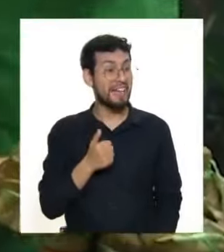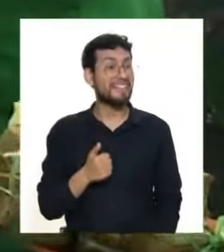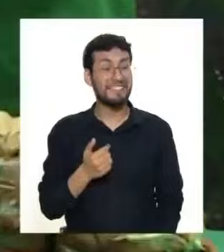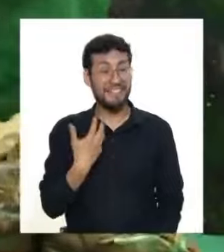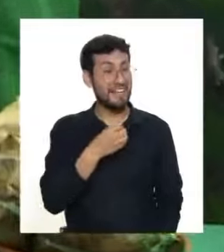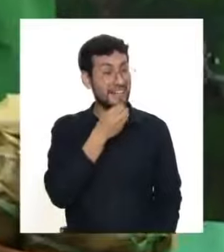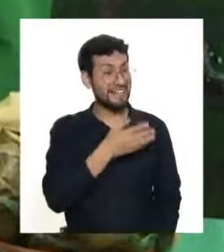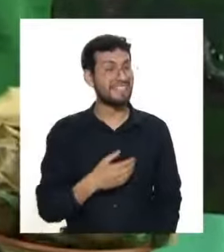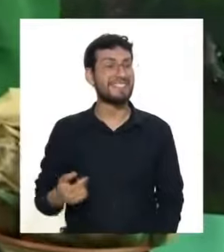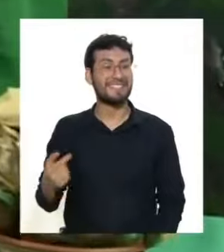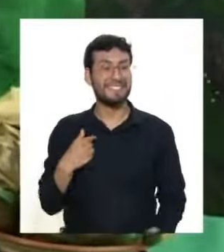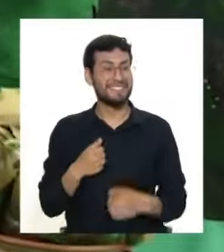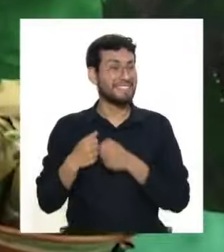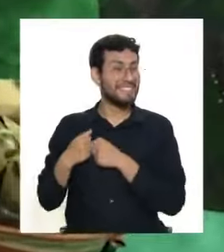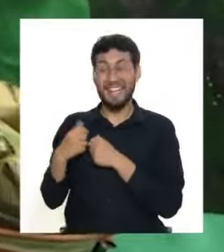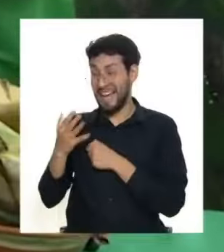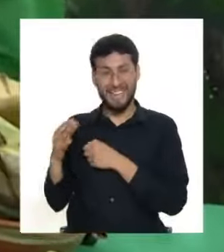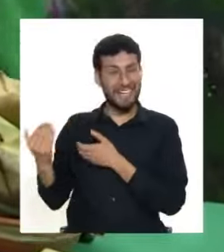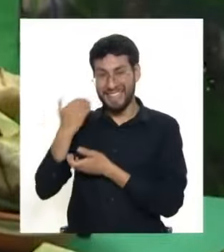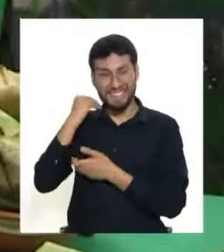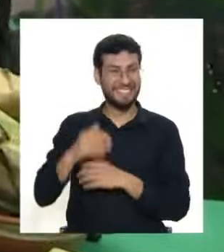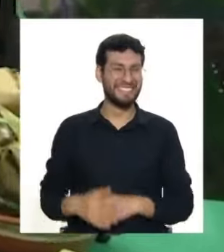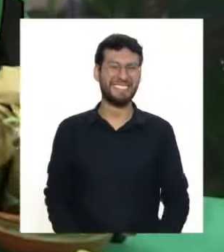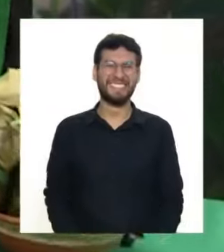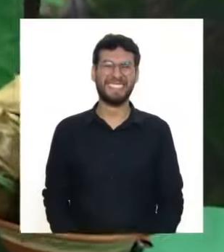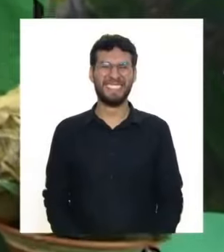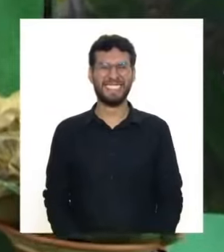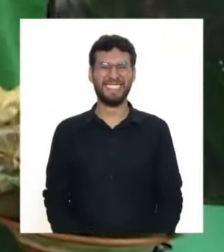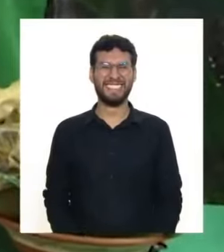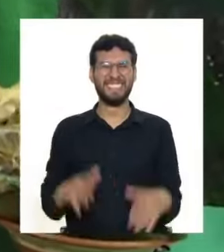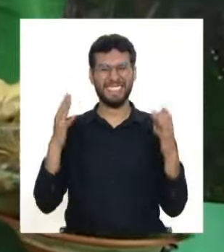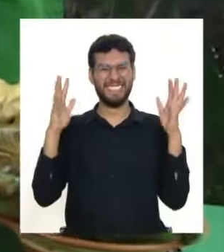Está bueno. Ya, yo lo voy a llevar ya mucho, ya. Están llevando todo.